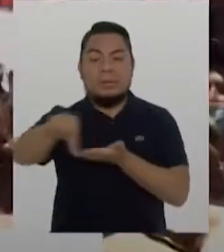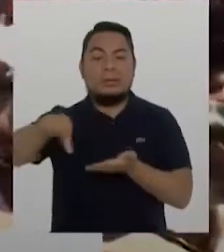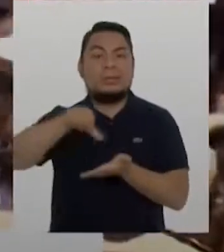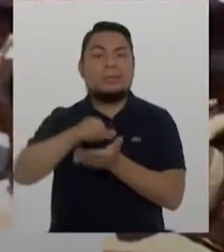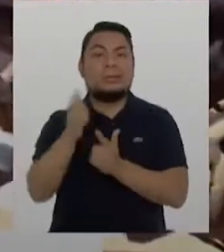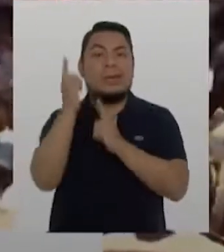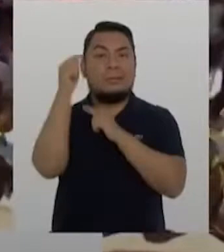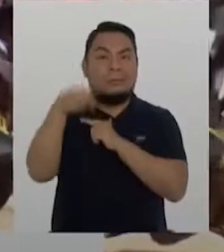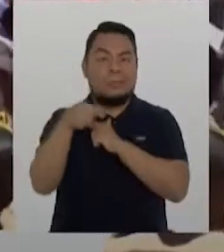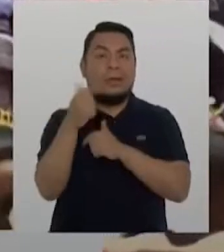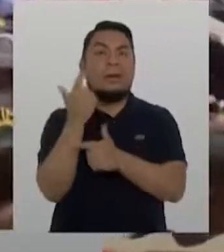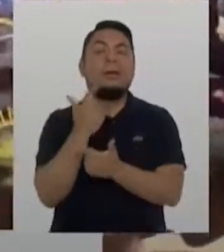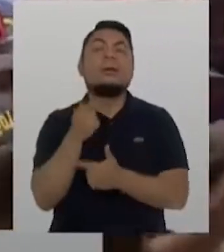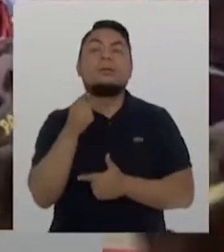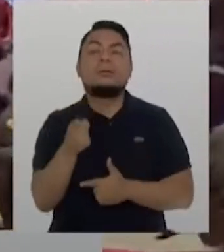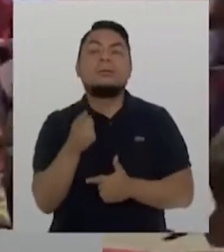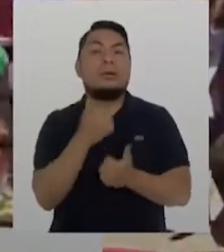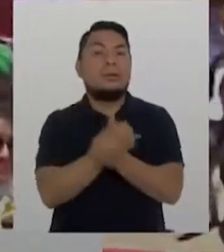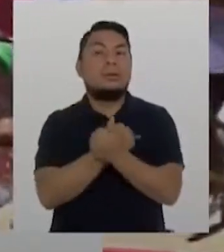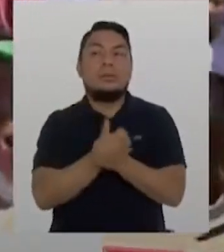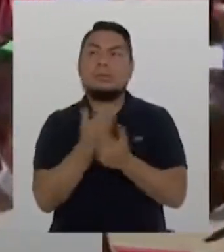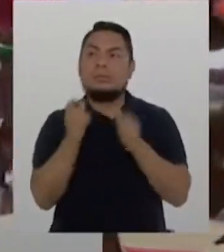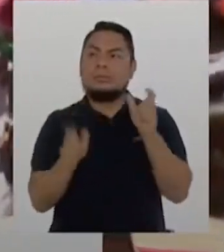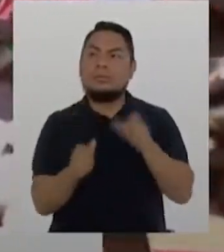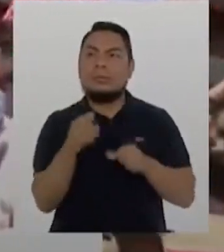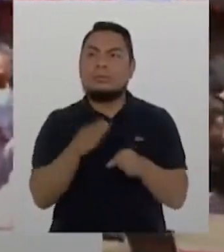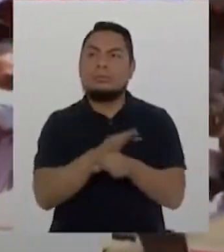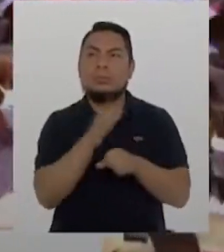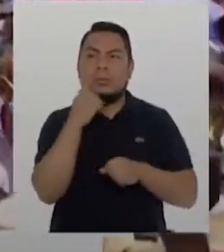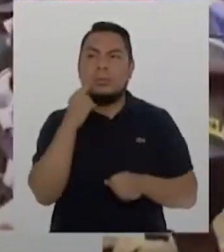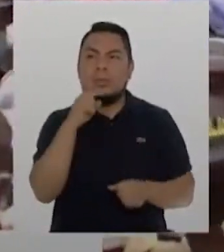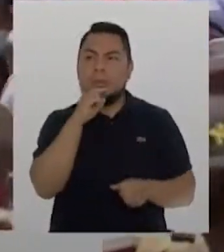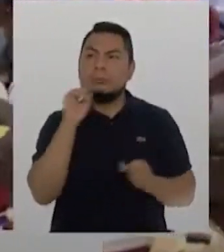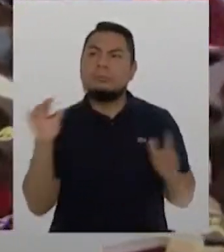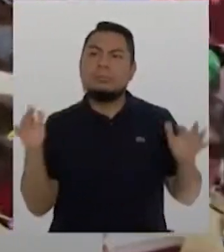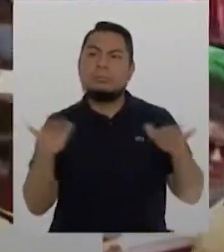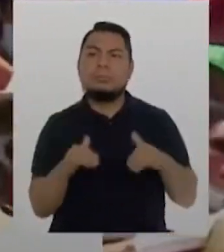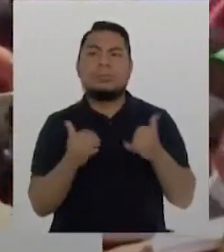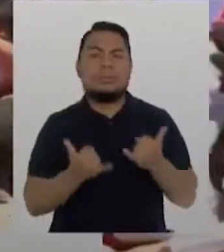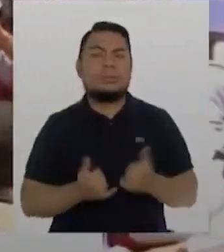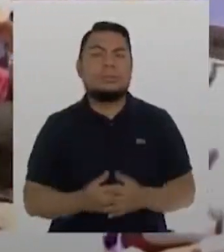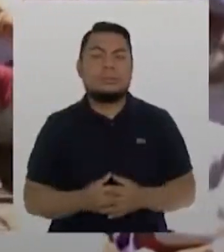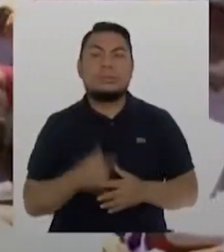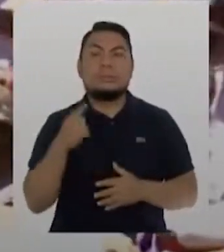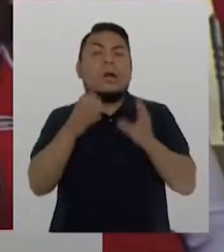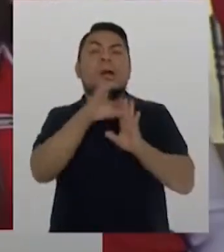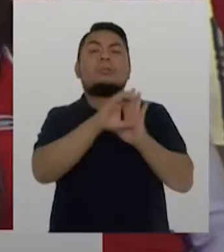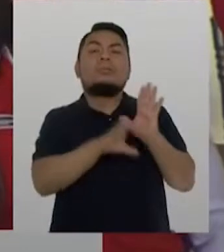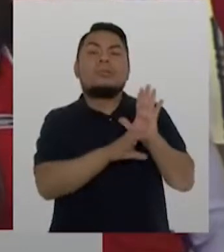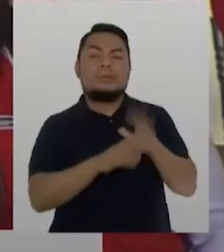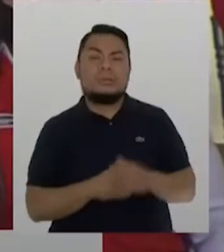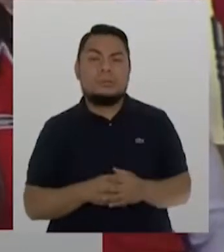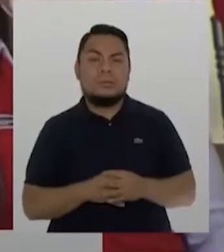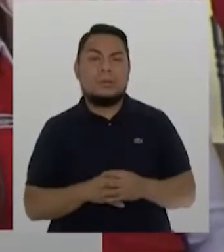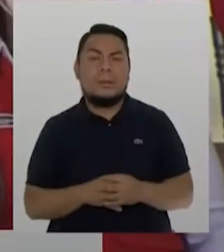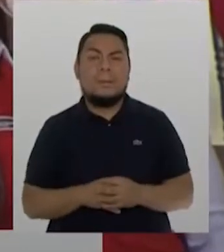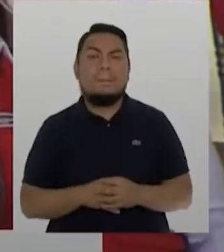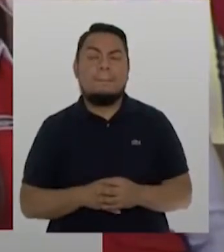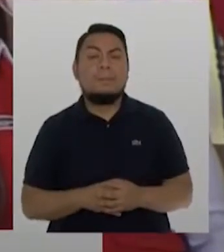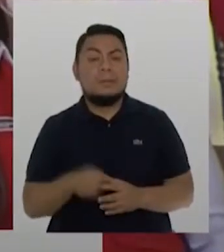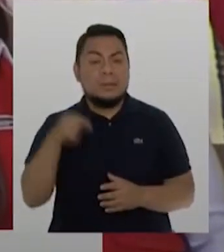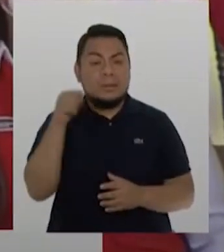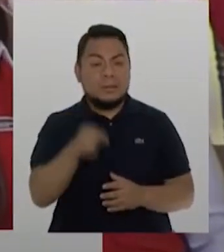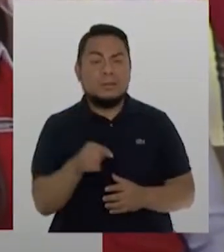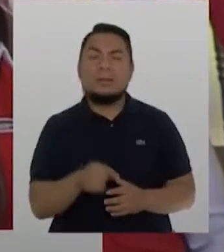creo importante manifestarles lo de la asamblea nacional constituyente es